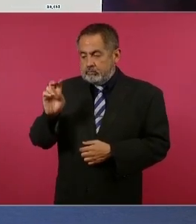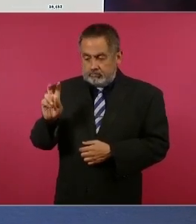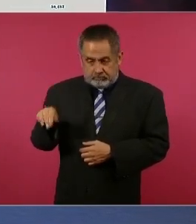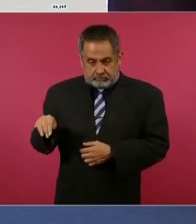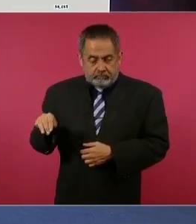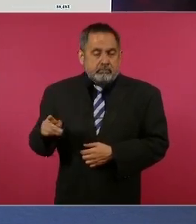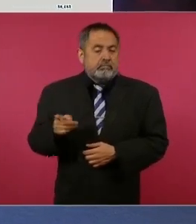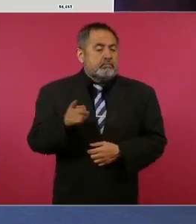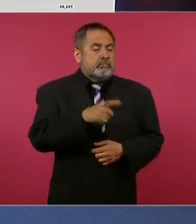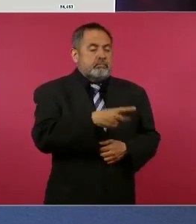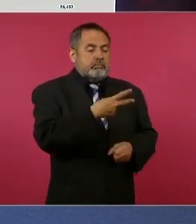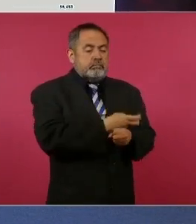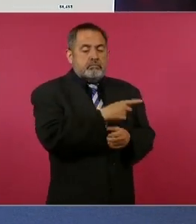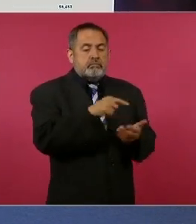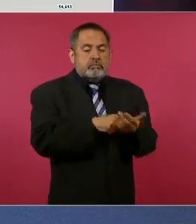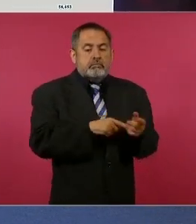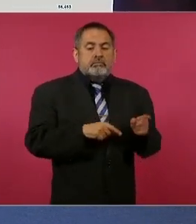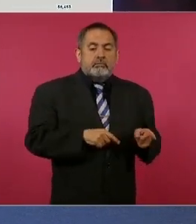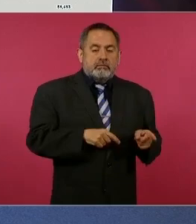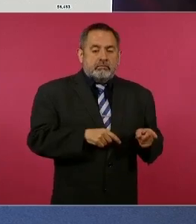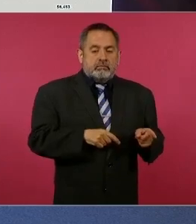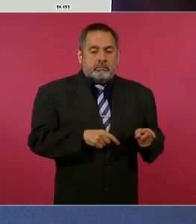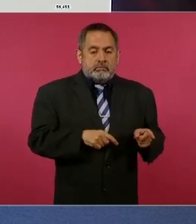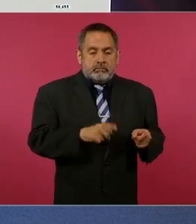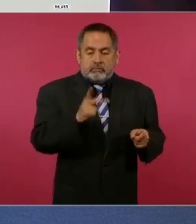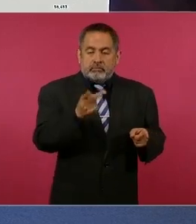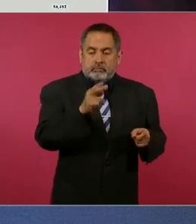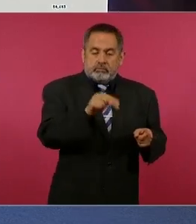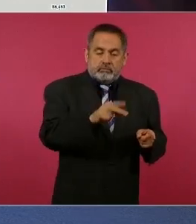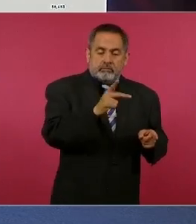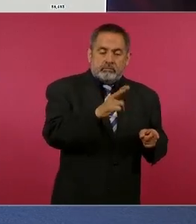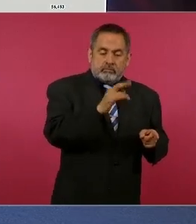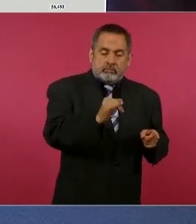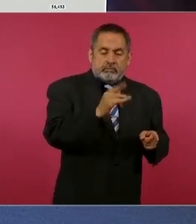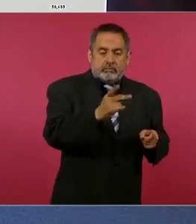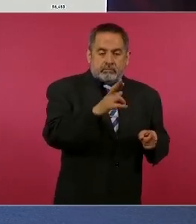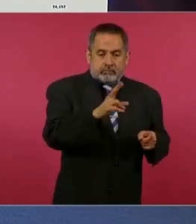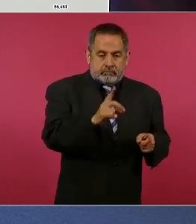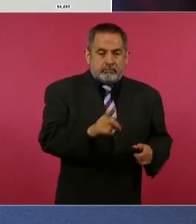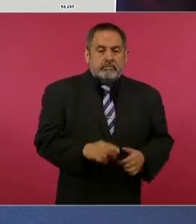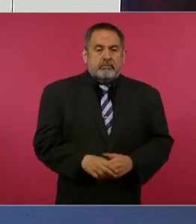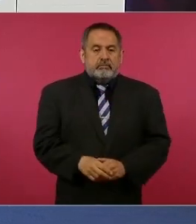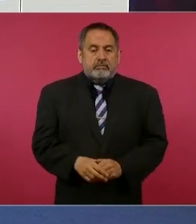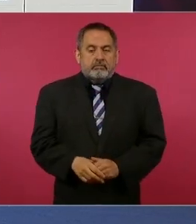y primera minoría PAN, PRI, PRD.